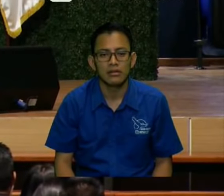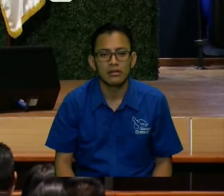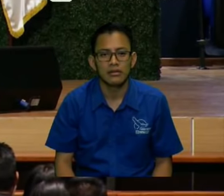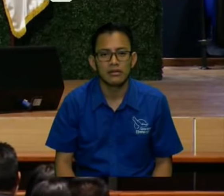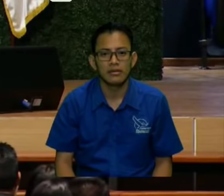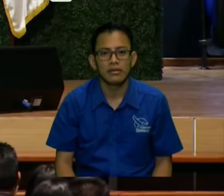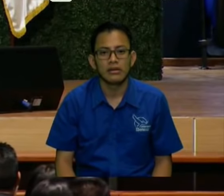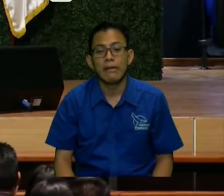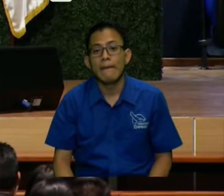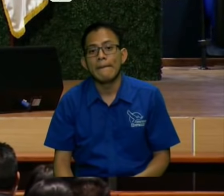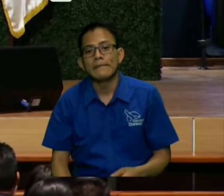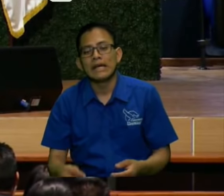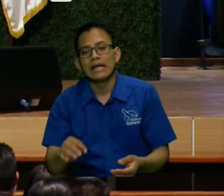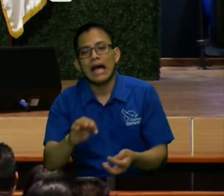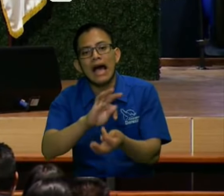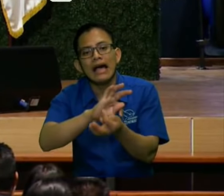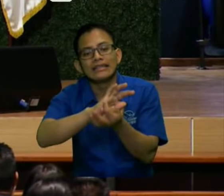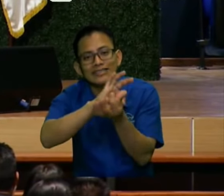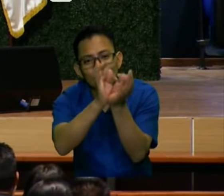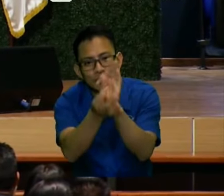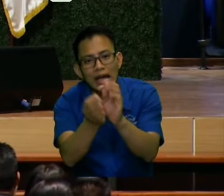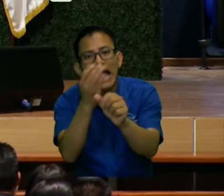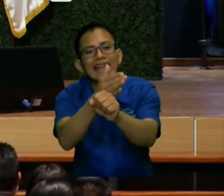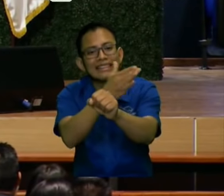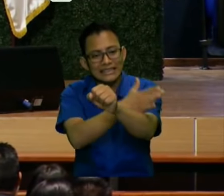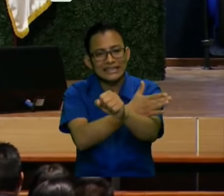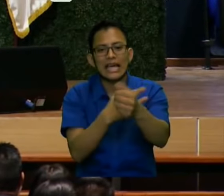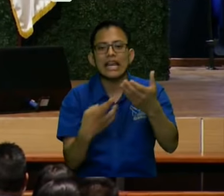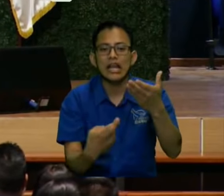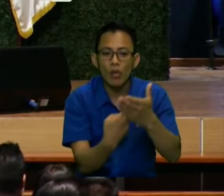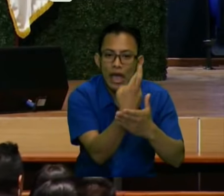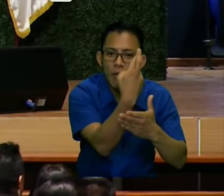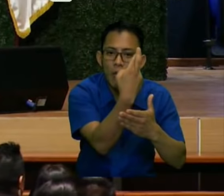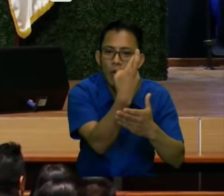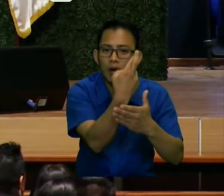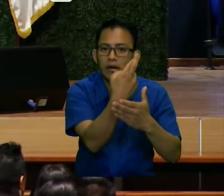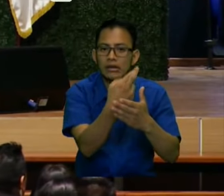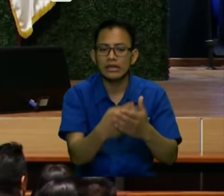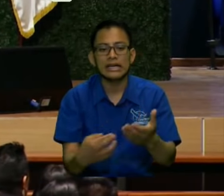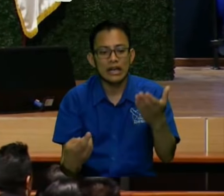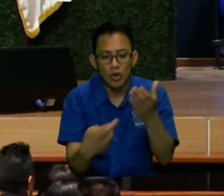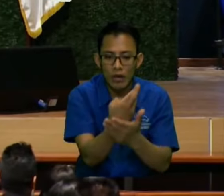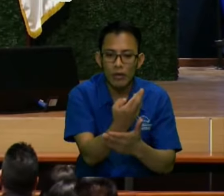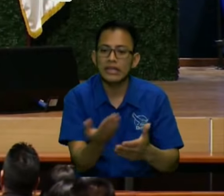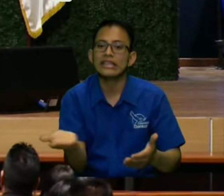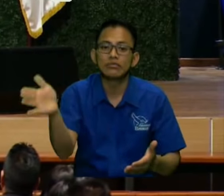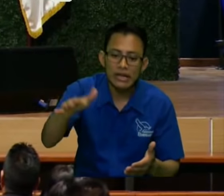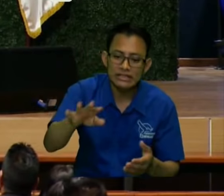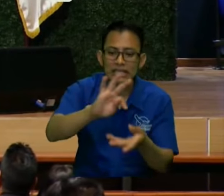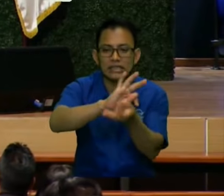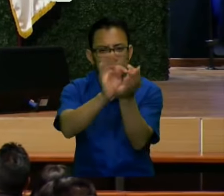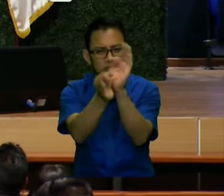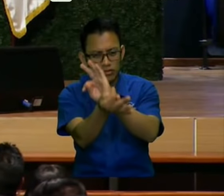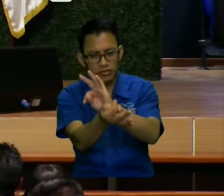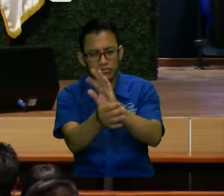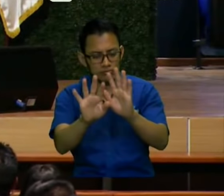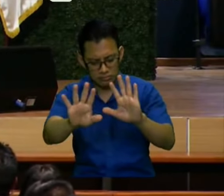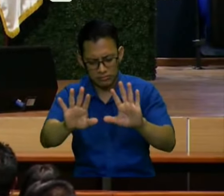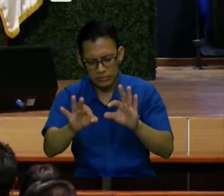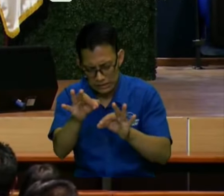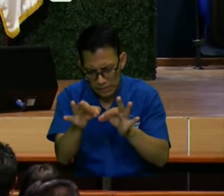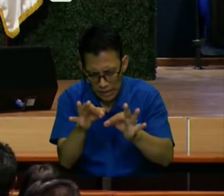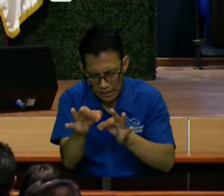un renuevo, una renovación. Tenía que haber una renovación antes de la transformación. Ahorita cálmese, cálmese. No me haga